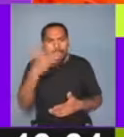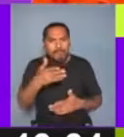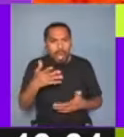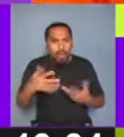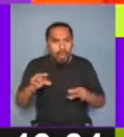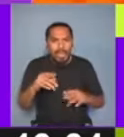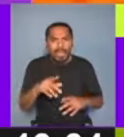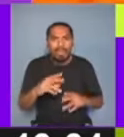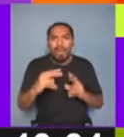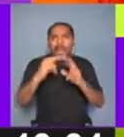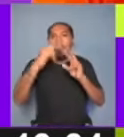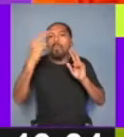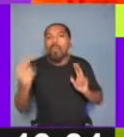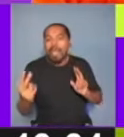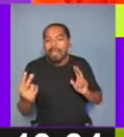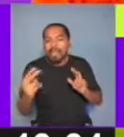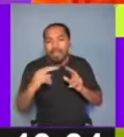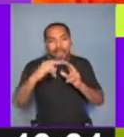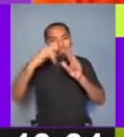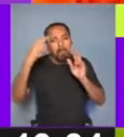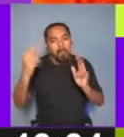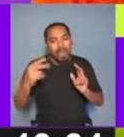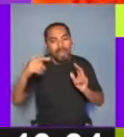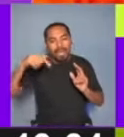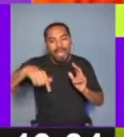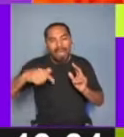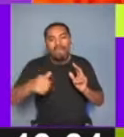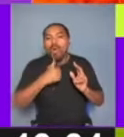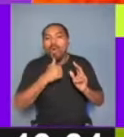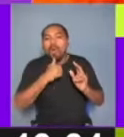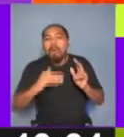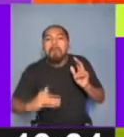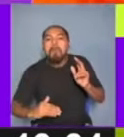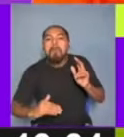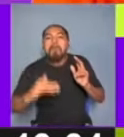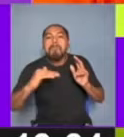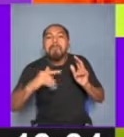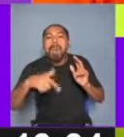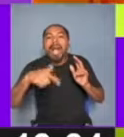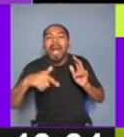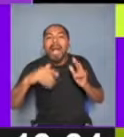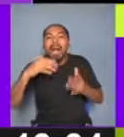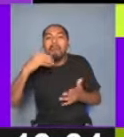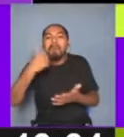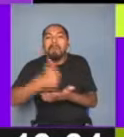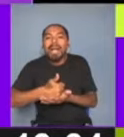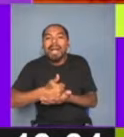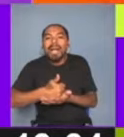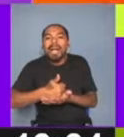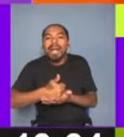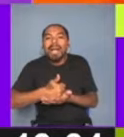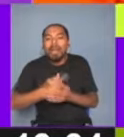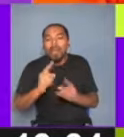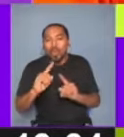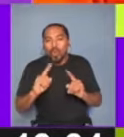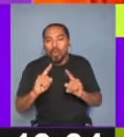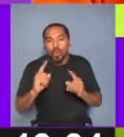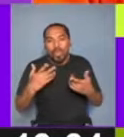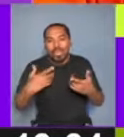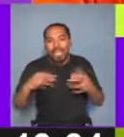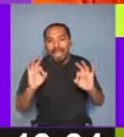este acudimos acudimos Homero de la policía y y y Afortunadamente no era así no se había caído el agua Pero había sido